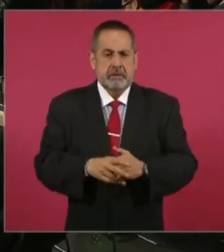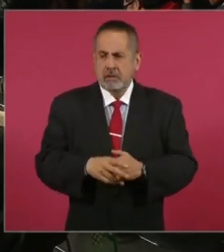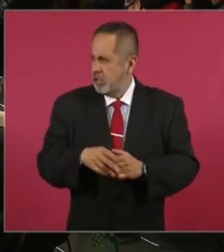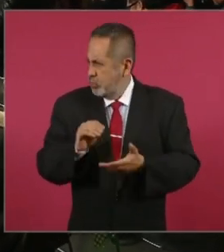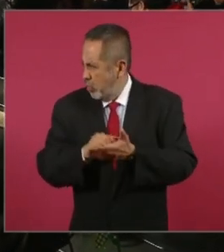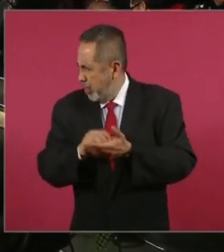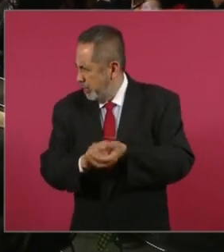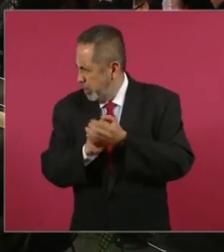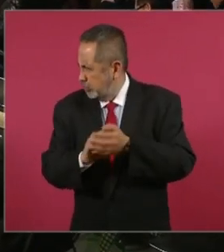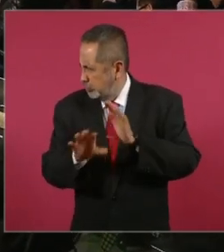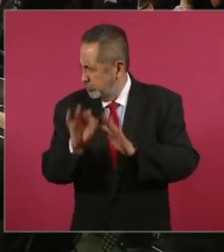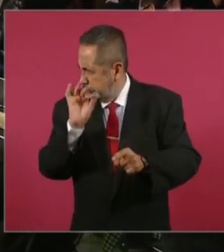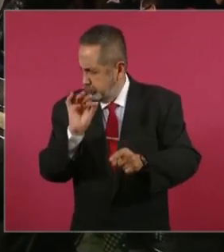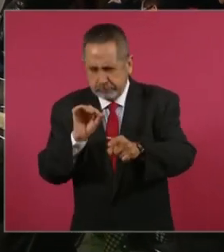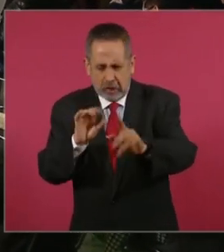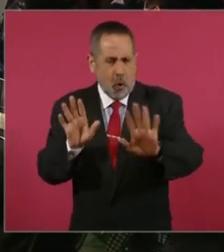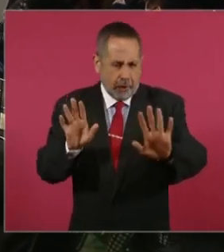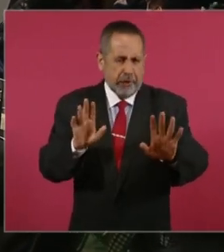sorteando, ¿verdad?